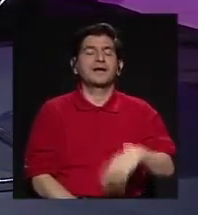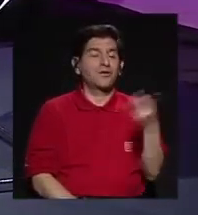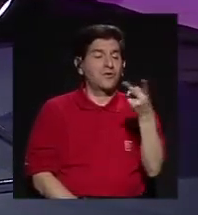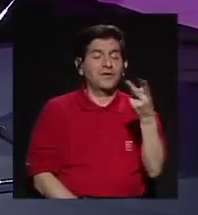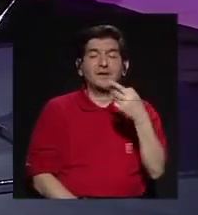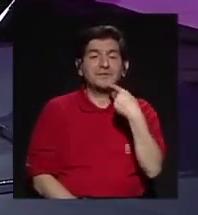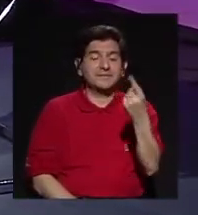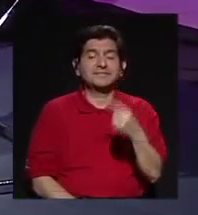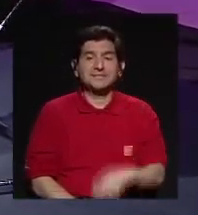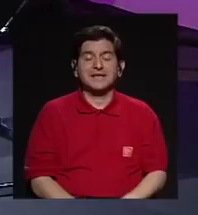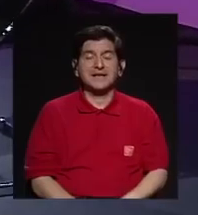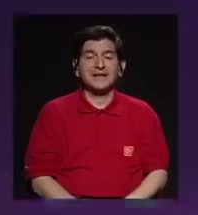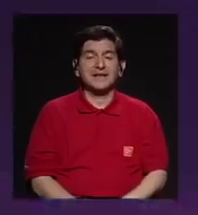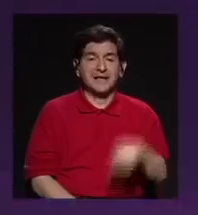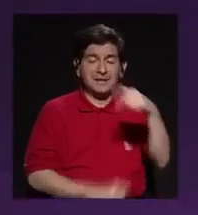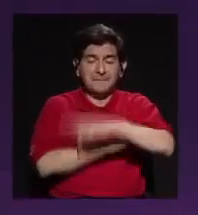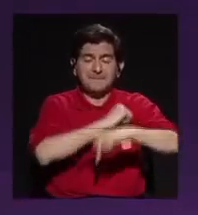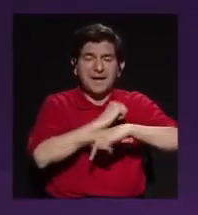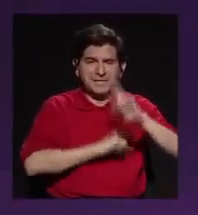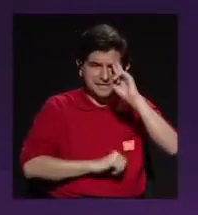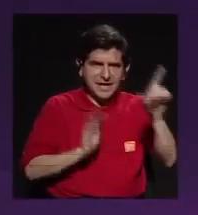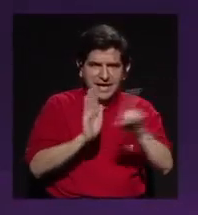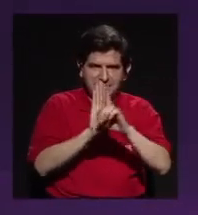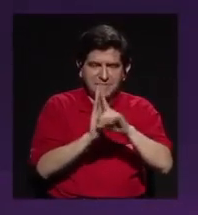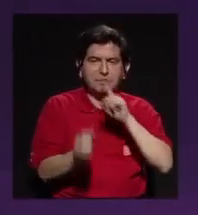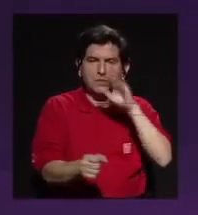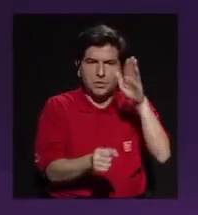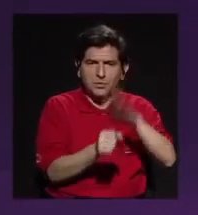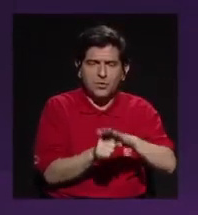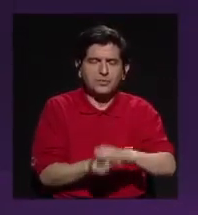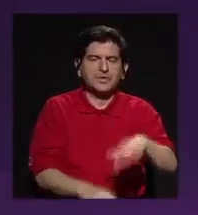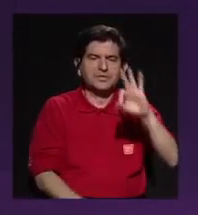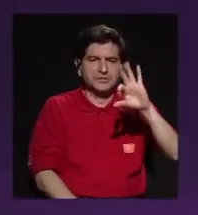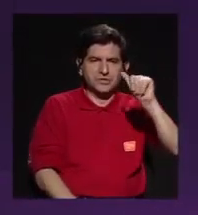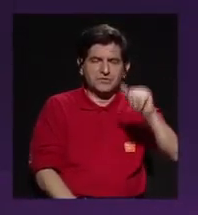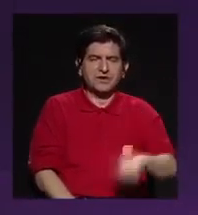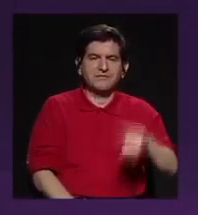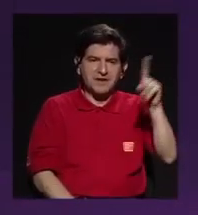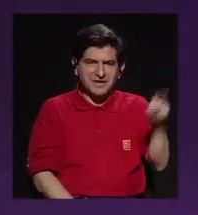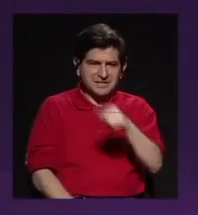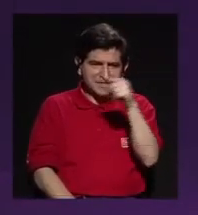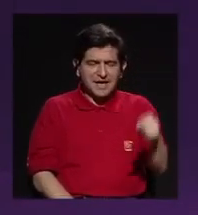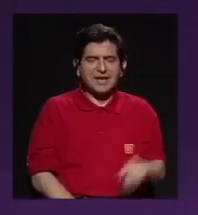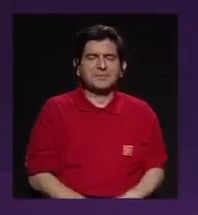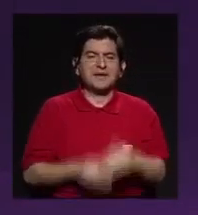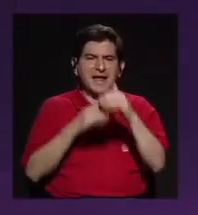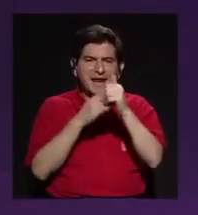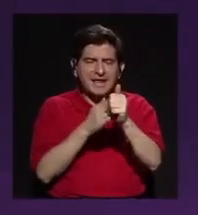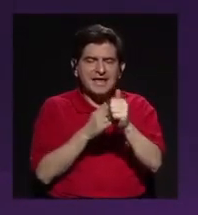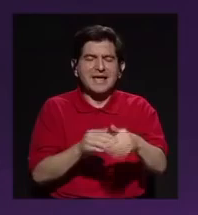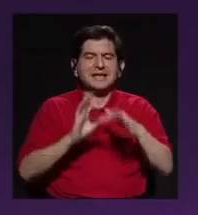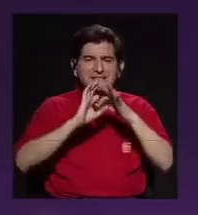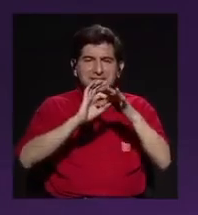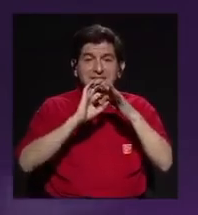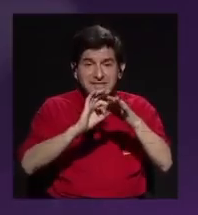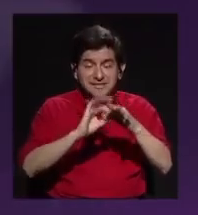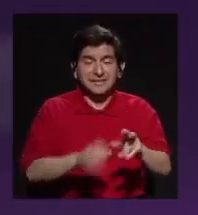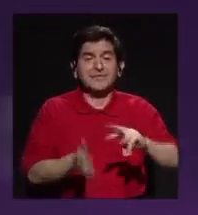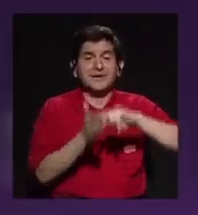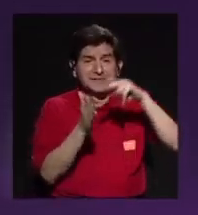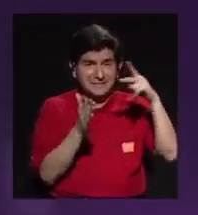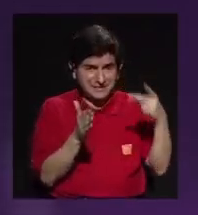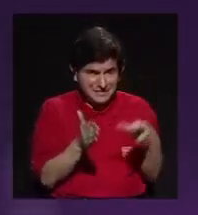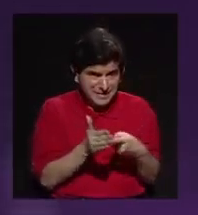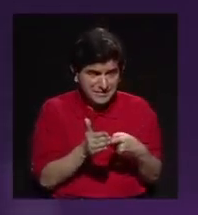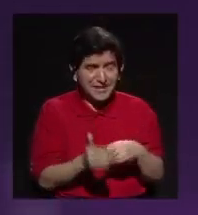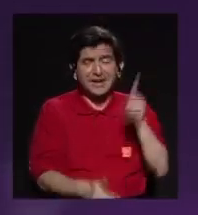el Estado de Derecho. La promesa de Fabricio hasta de eliminar las guías sexuales le va a costar, o